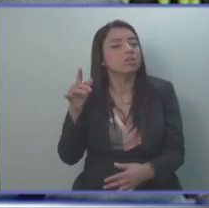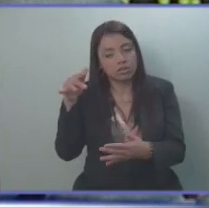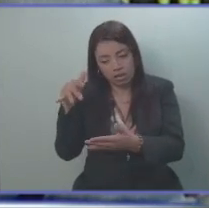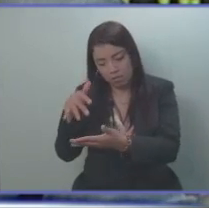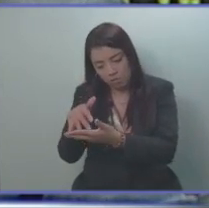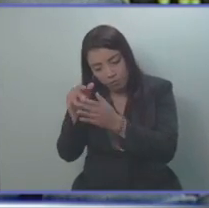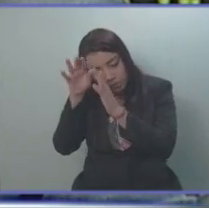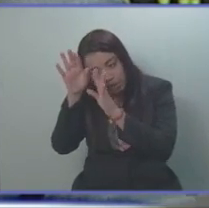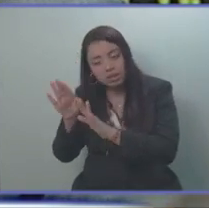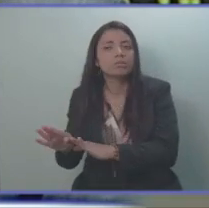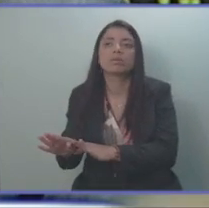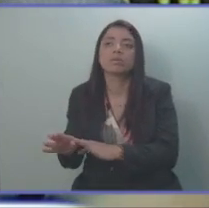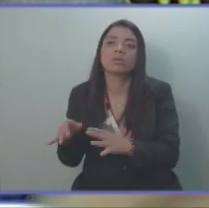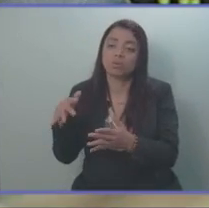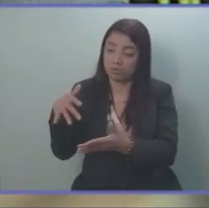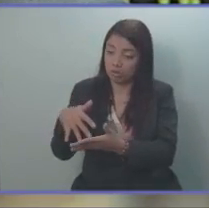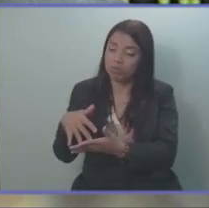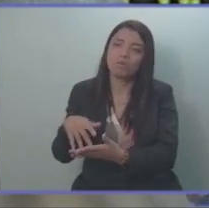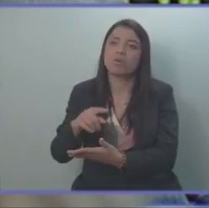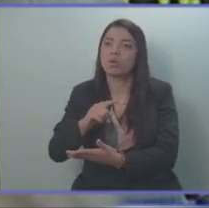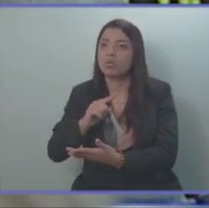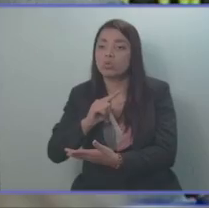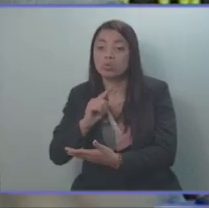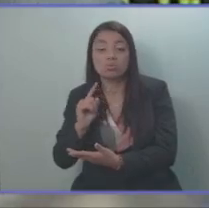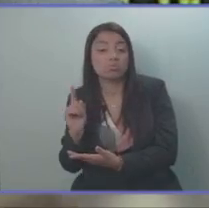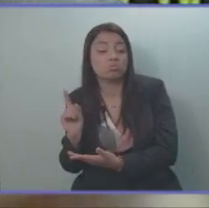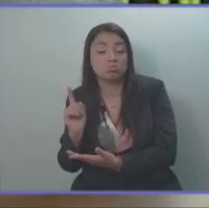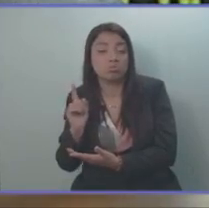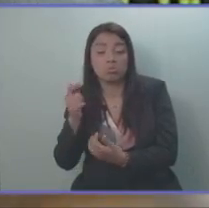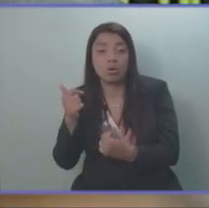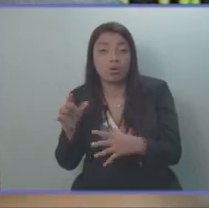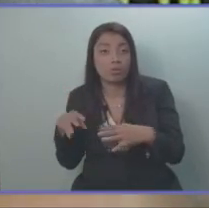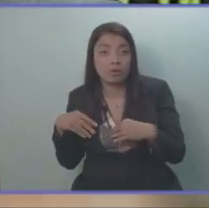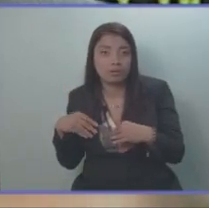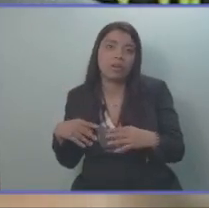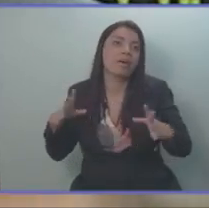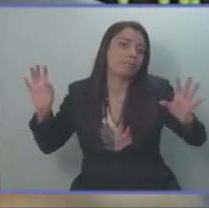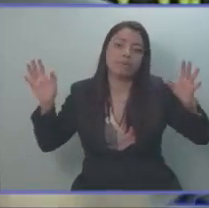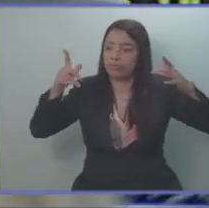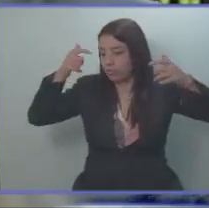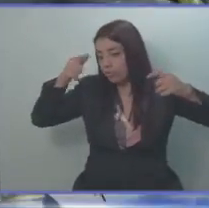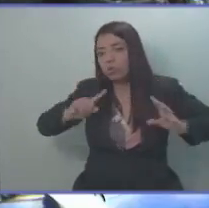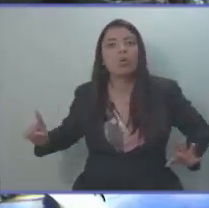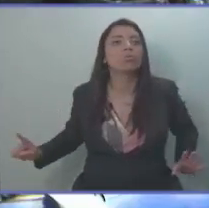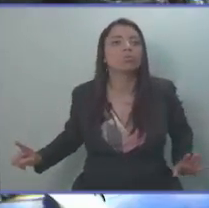respetarlo. Y cuando el pueblo dice no, es no. Muchas gracias, presidente.